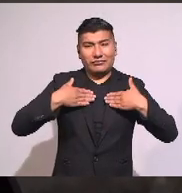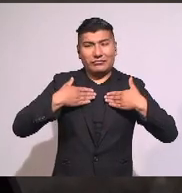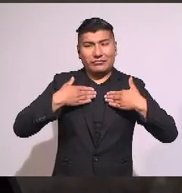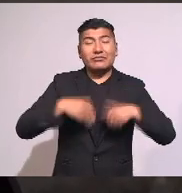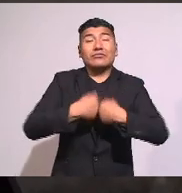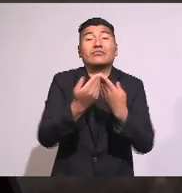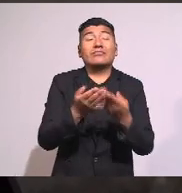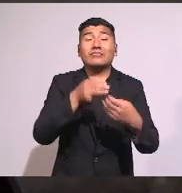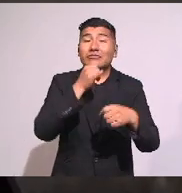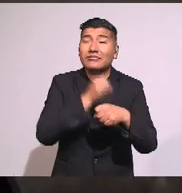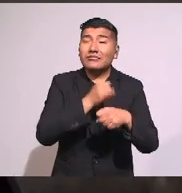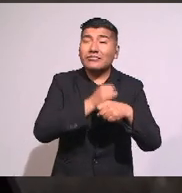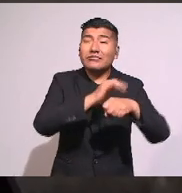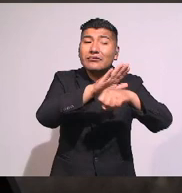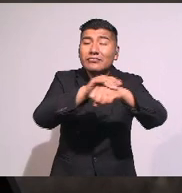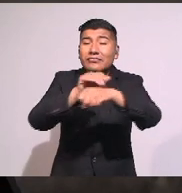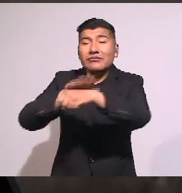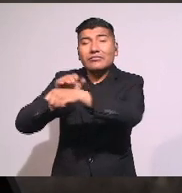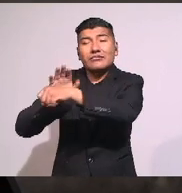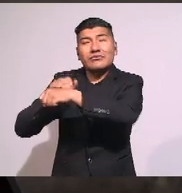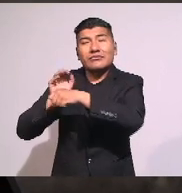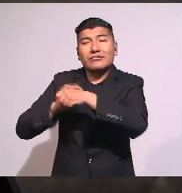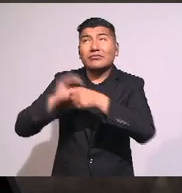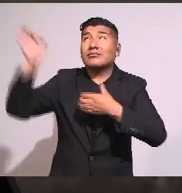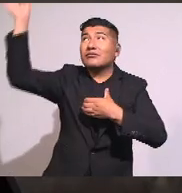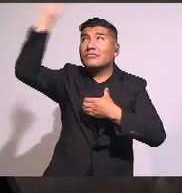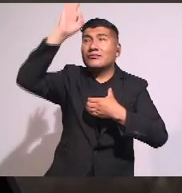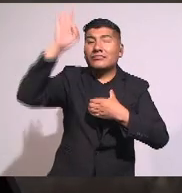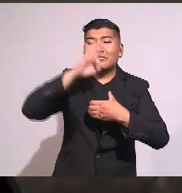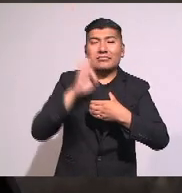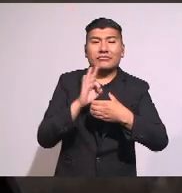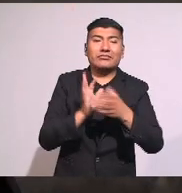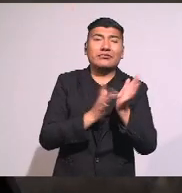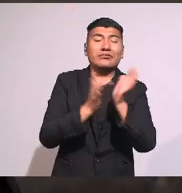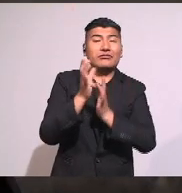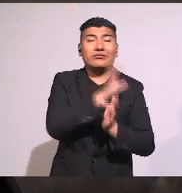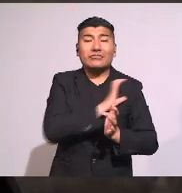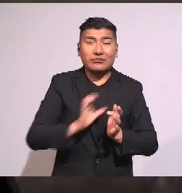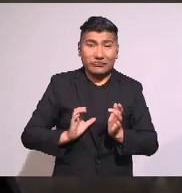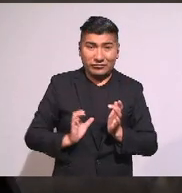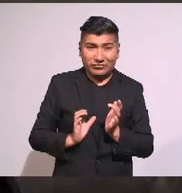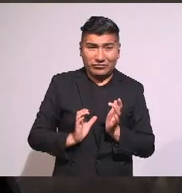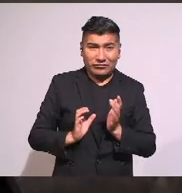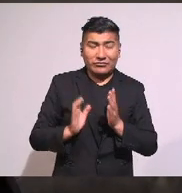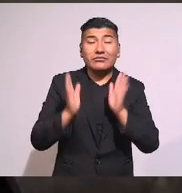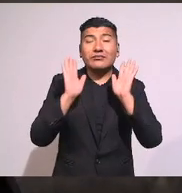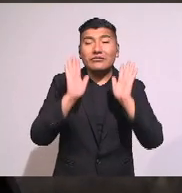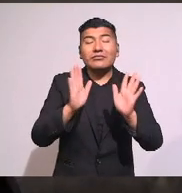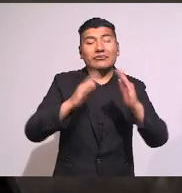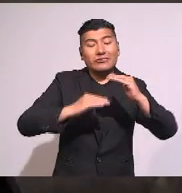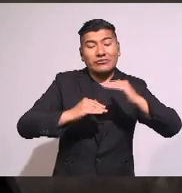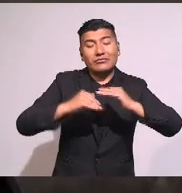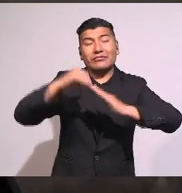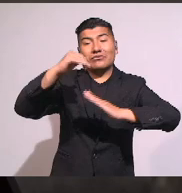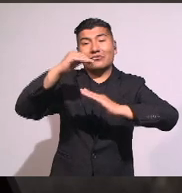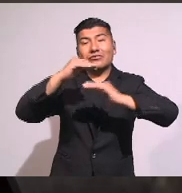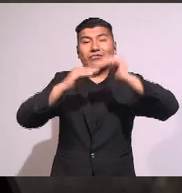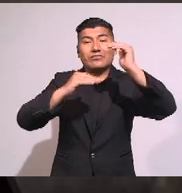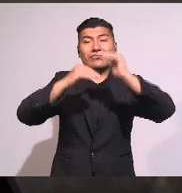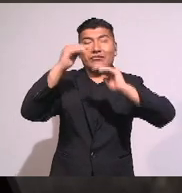Como iglesia, llamamos a tener el Espíritu de Jesucristo, o sea, a construir la